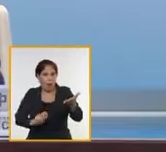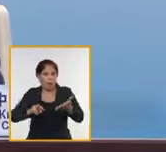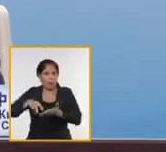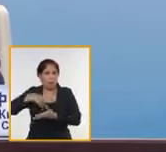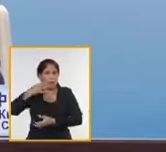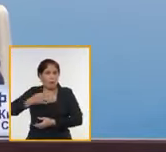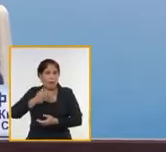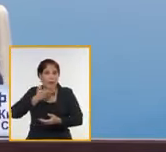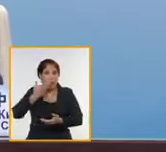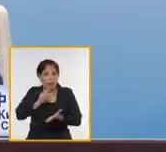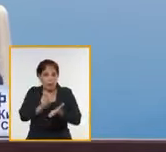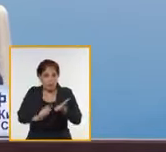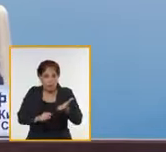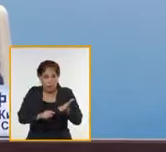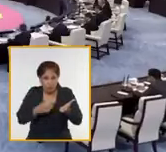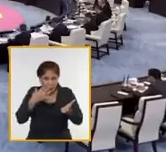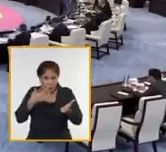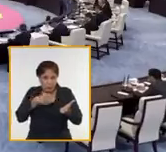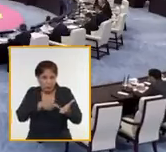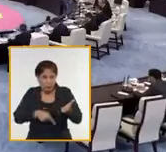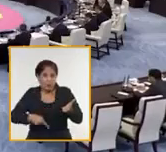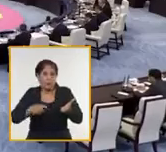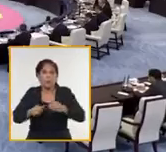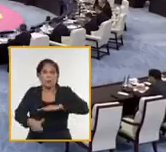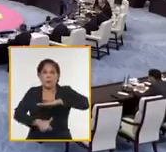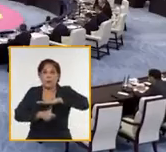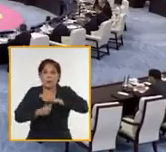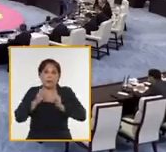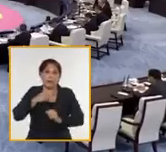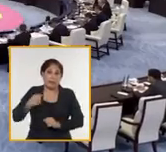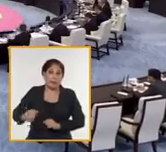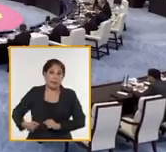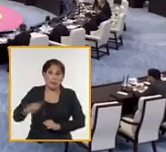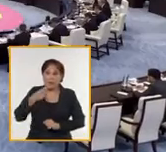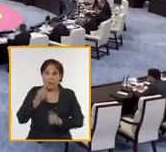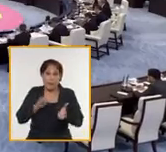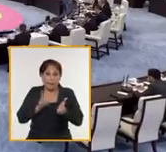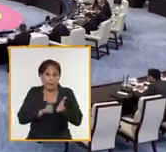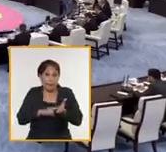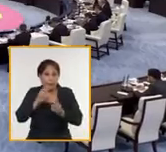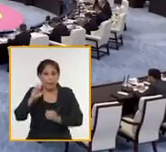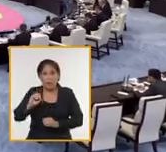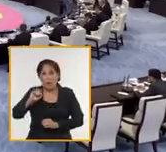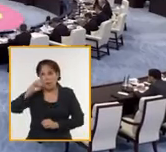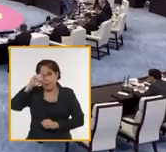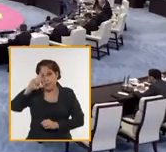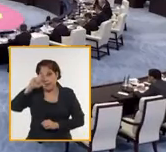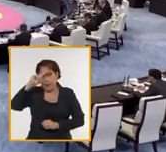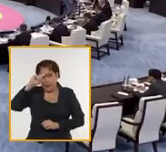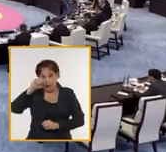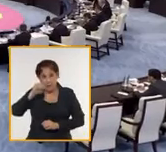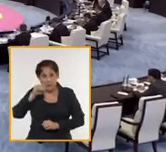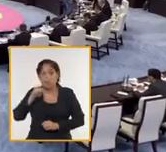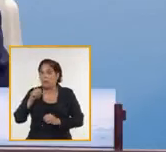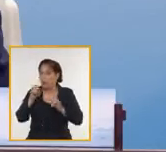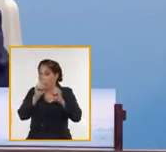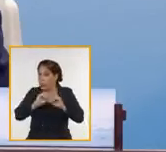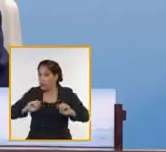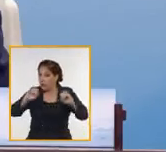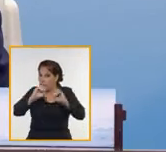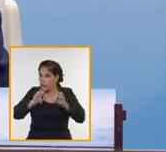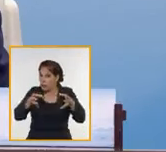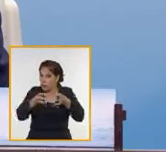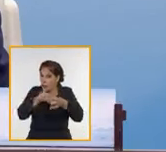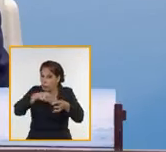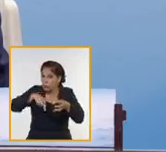sus declaraciones más destacadas, el mandatario chino señaló que los Estados miembros de la OCS han logrado avances innovadores e históricos